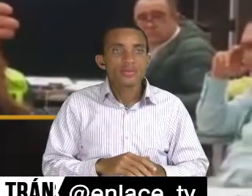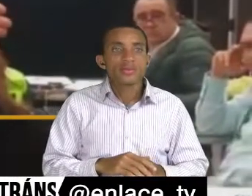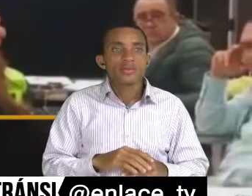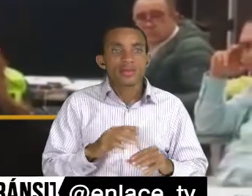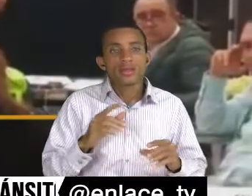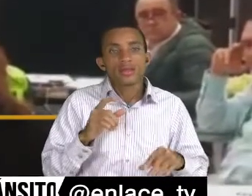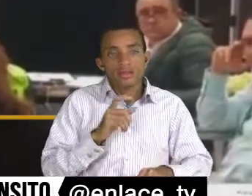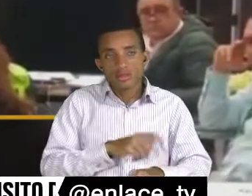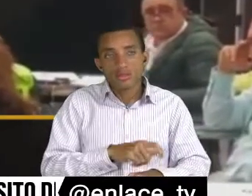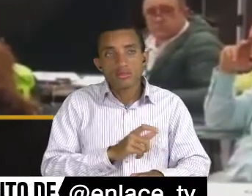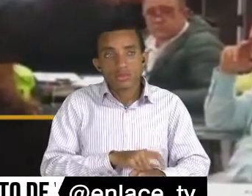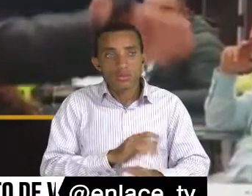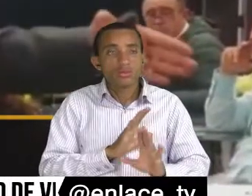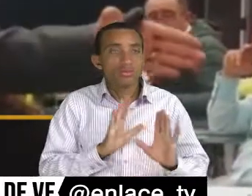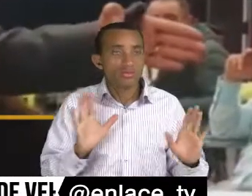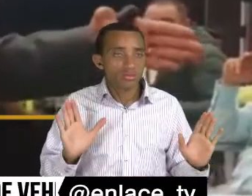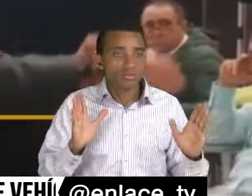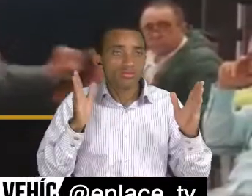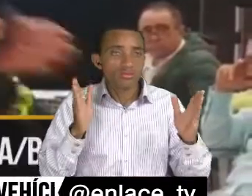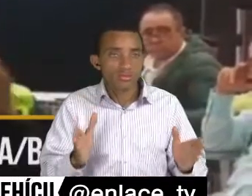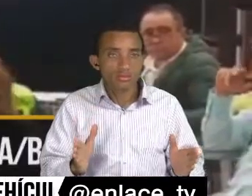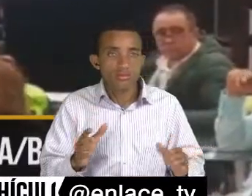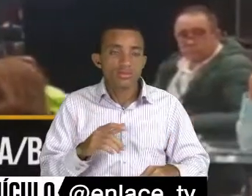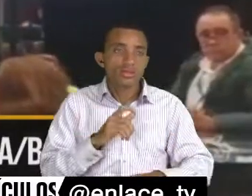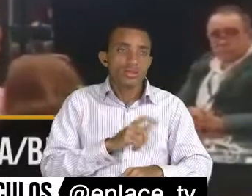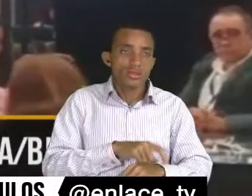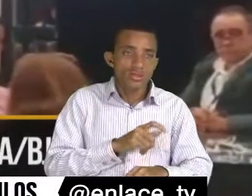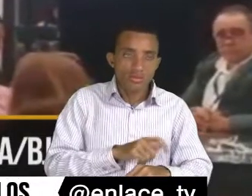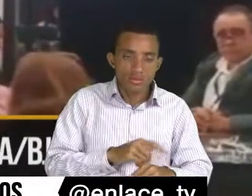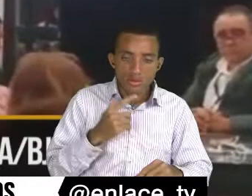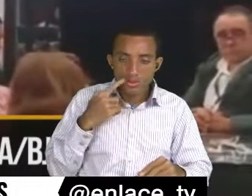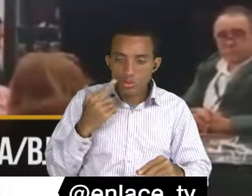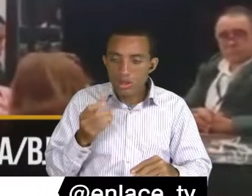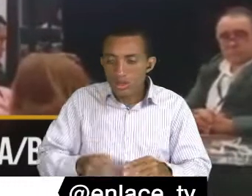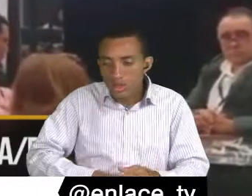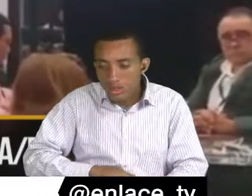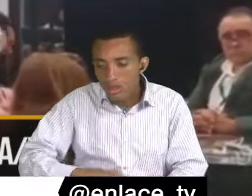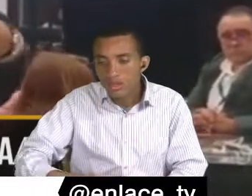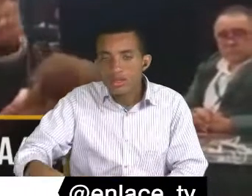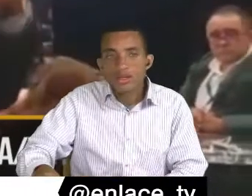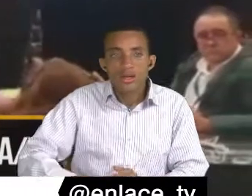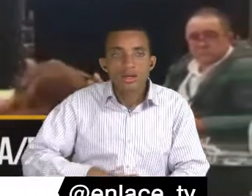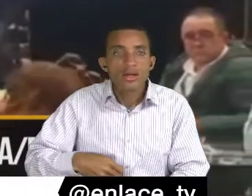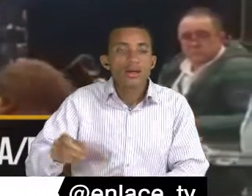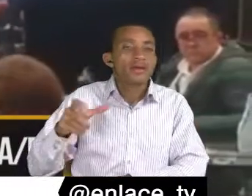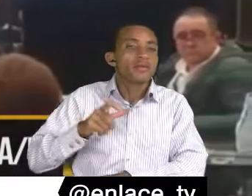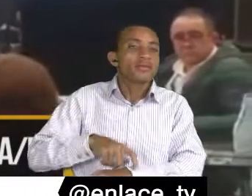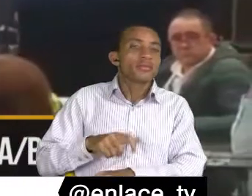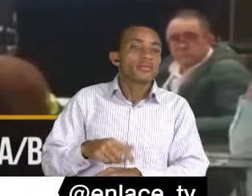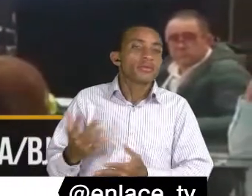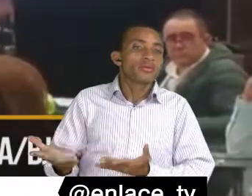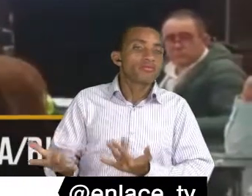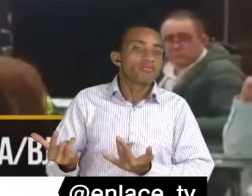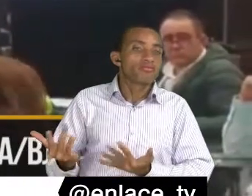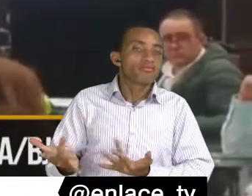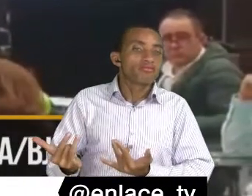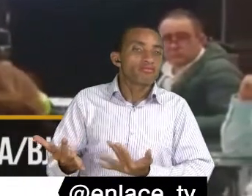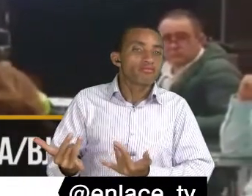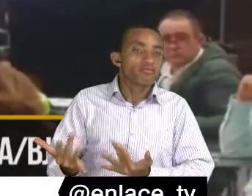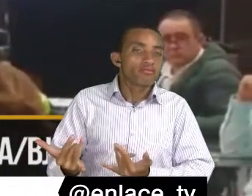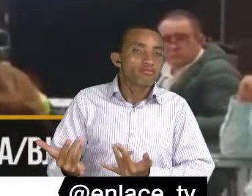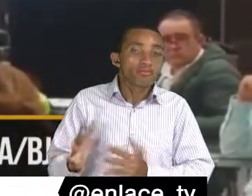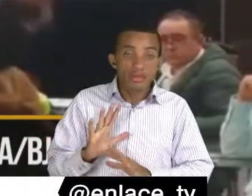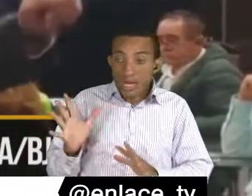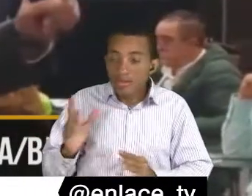todo. Hay un tiempo para sembrar y otro tiempo para cosechar. Este es un tiempo para buscar, buscar petróleo y